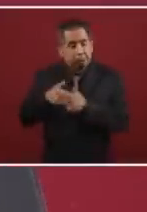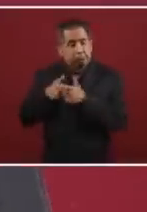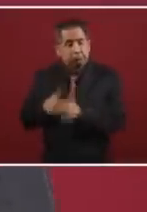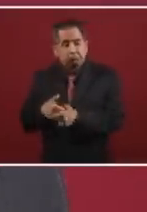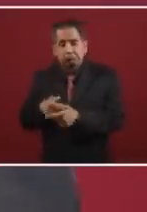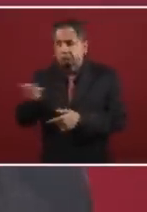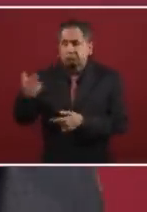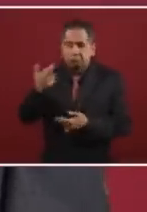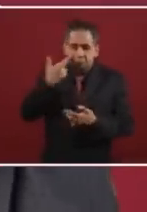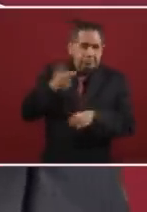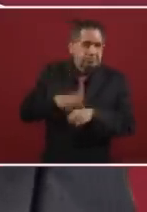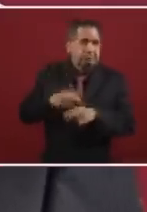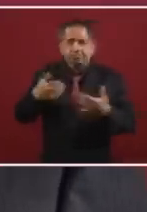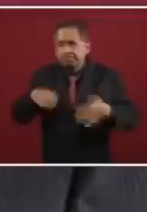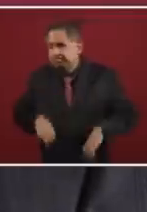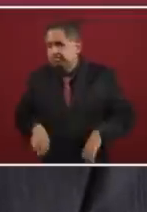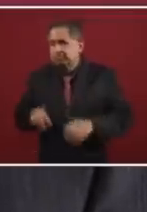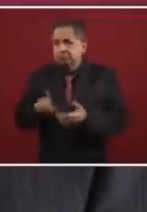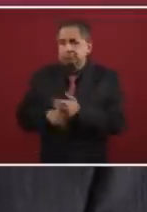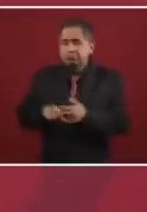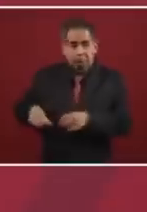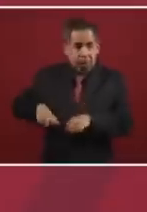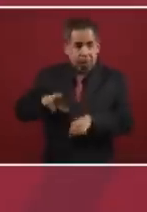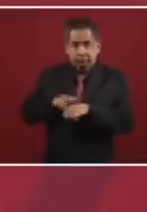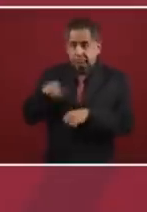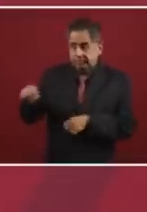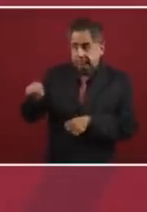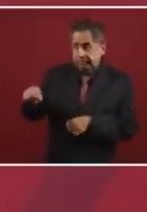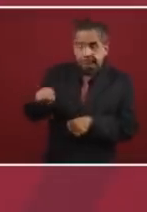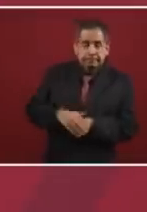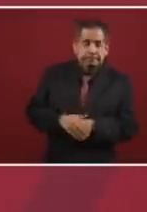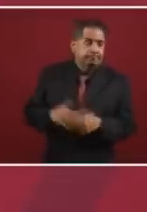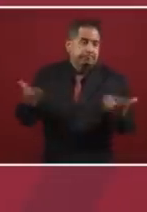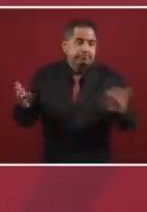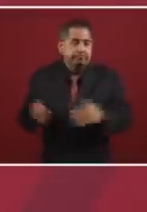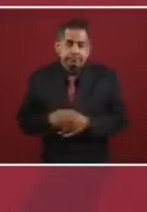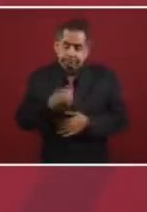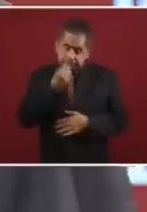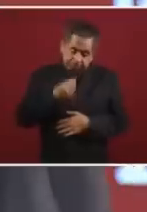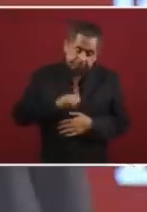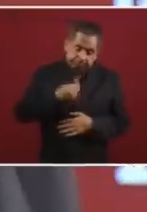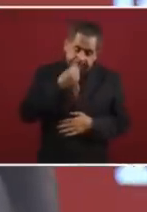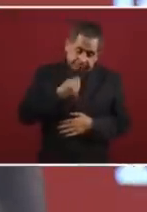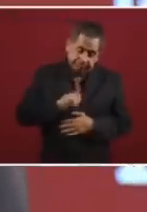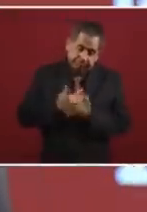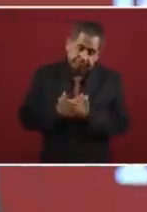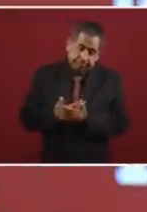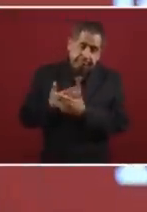ladrón un gobernante se le tenía que aguantar